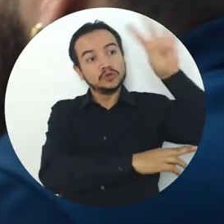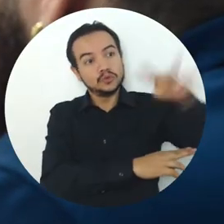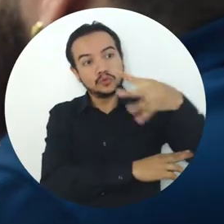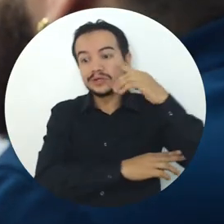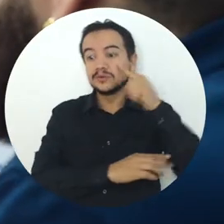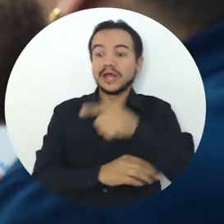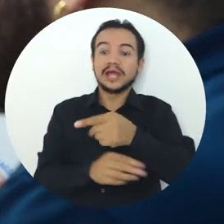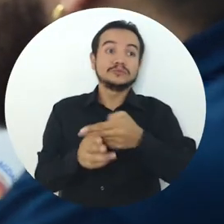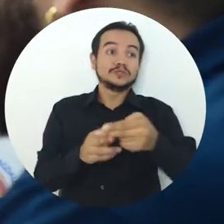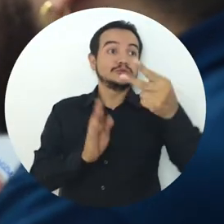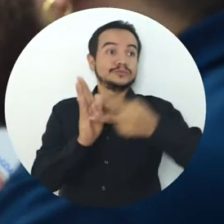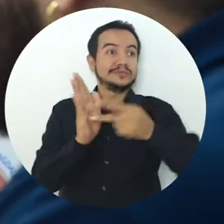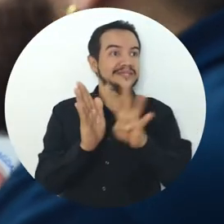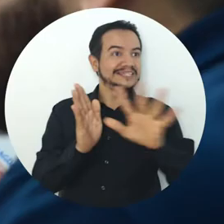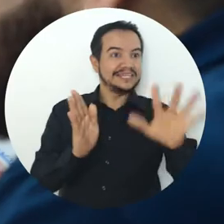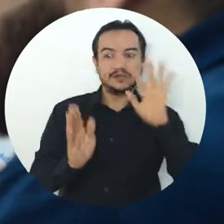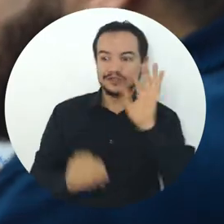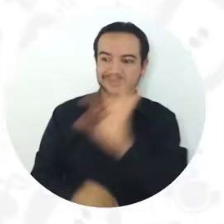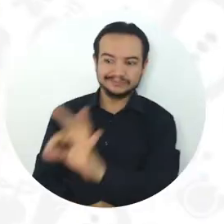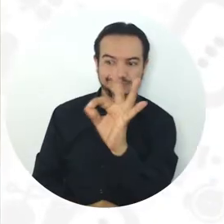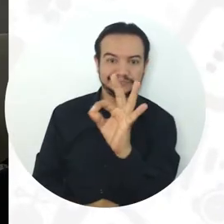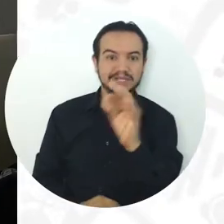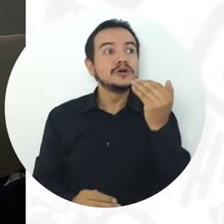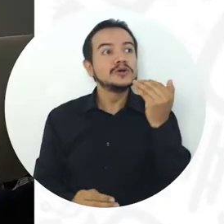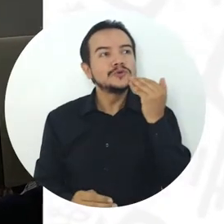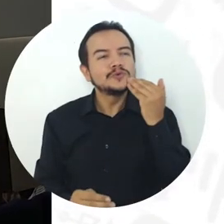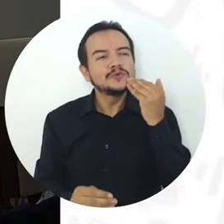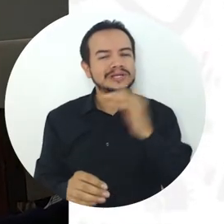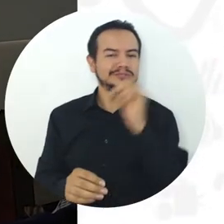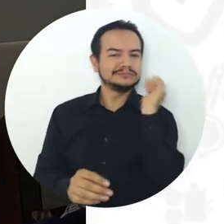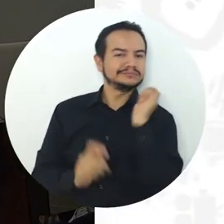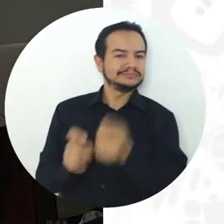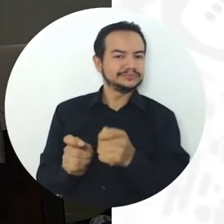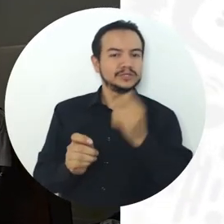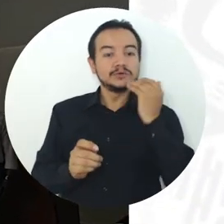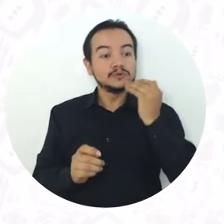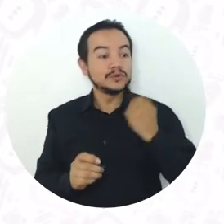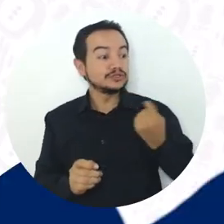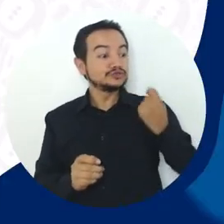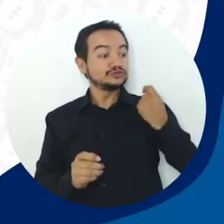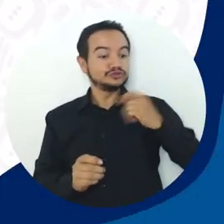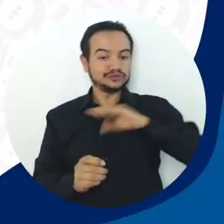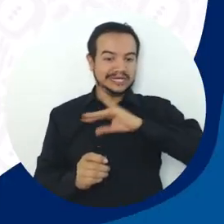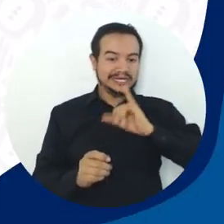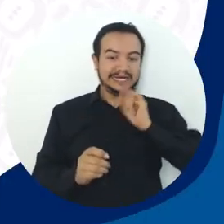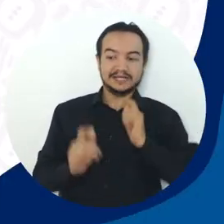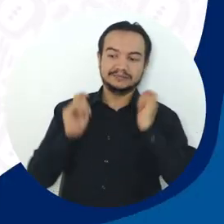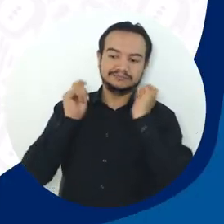en 2025. Este importante logro se dio en el reciente evento realizado en la ciudad de Cali.